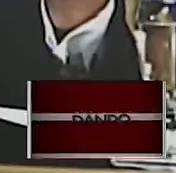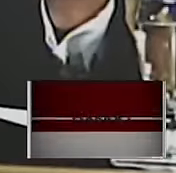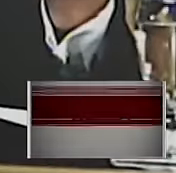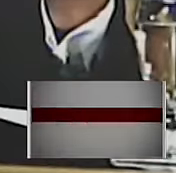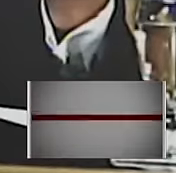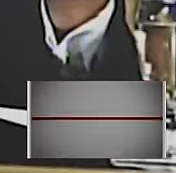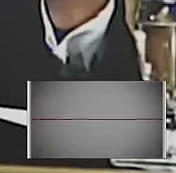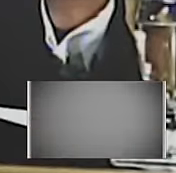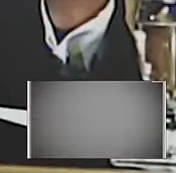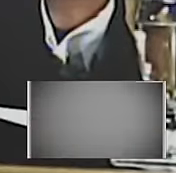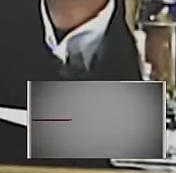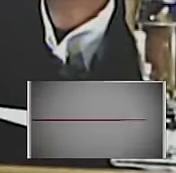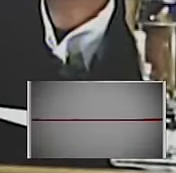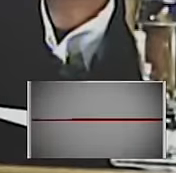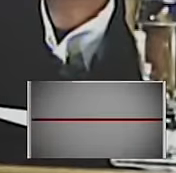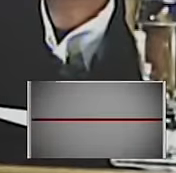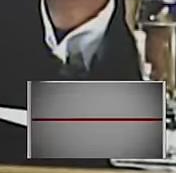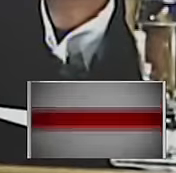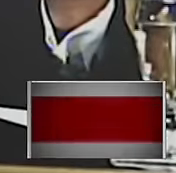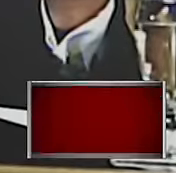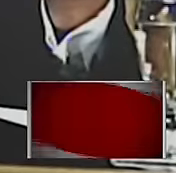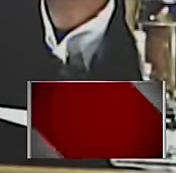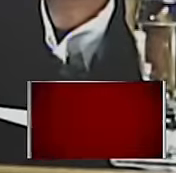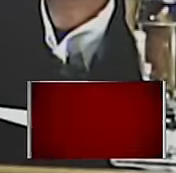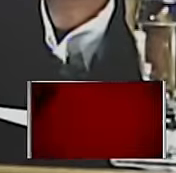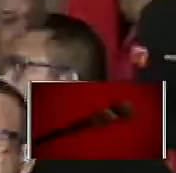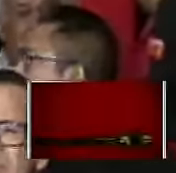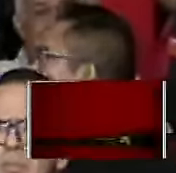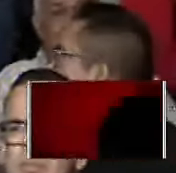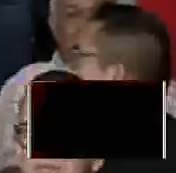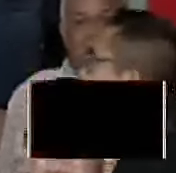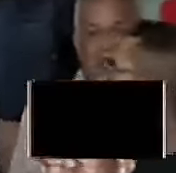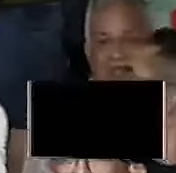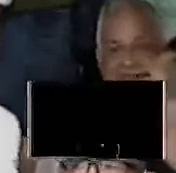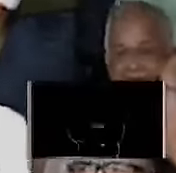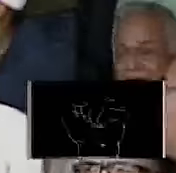Partido de la Unidad Popular Venezolana, la UPV presente.